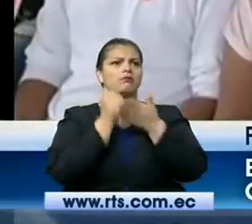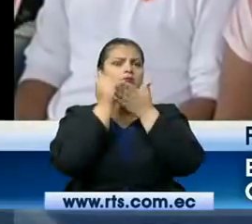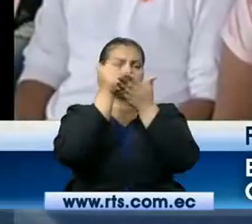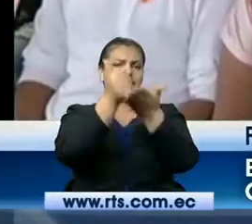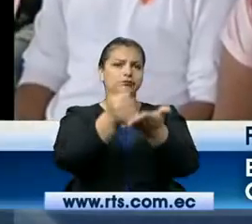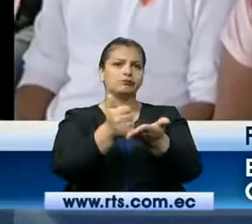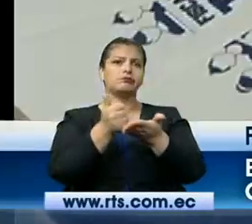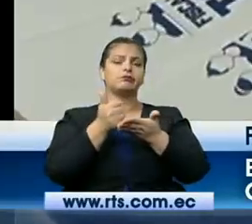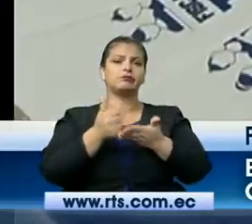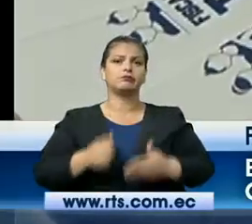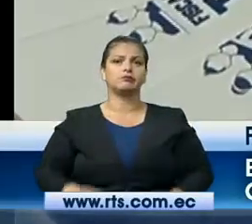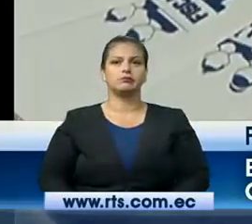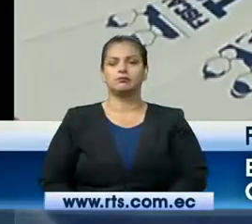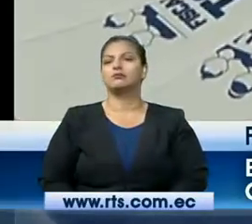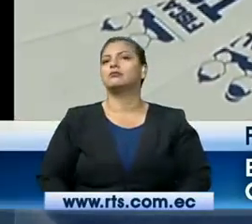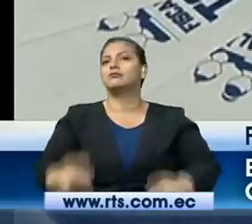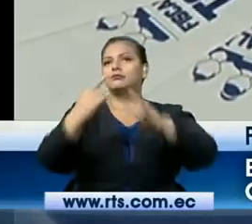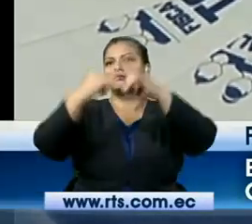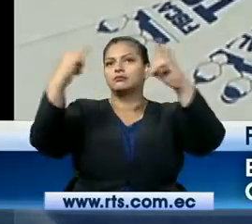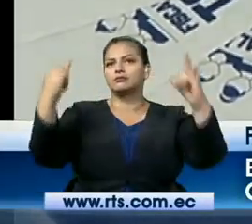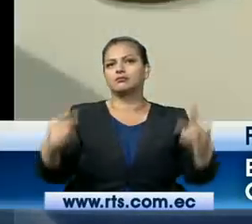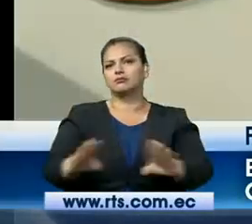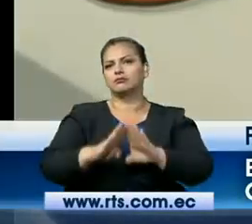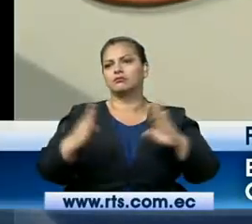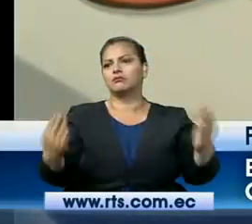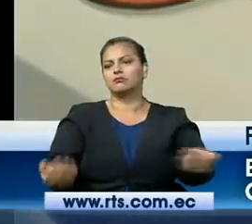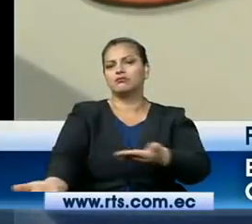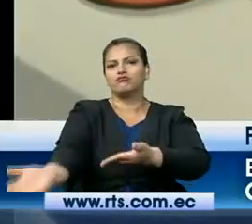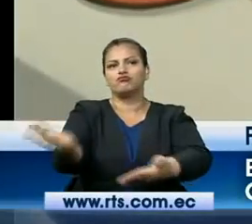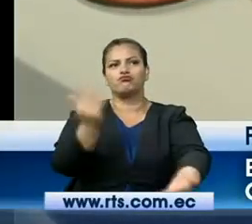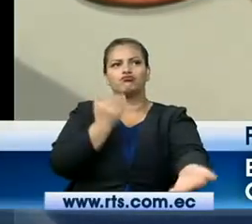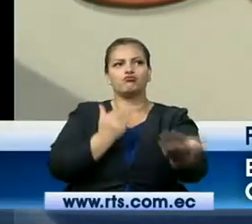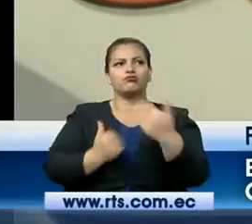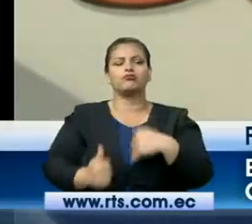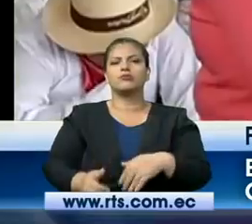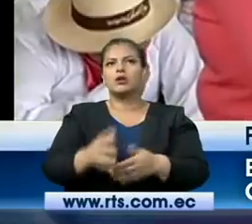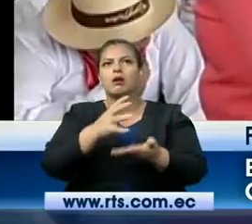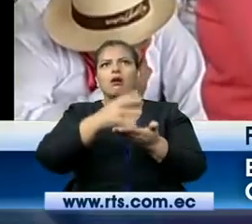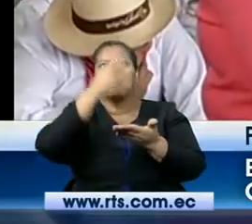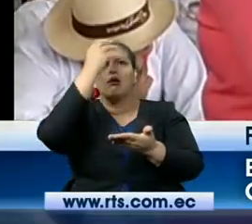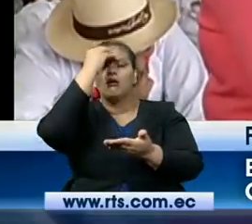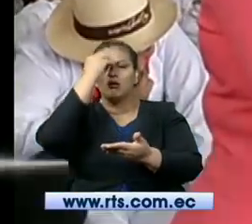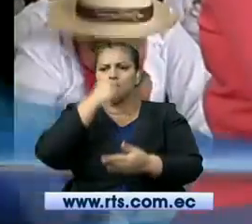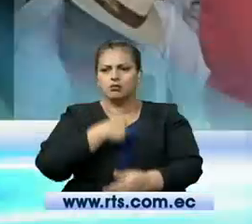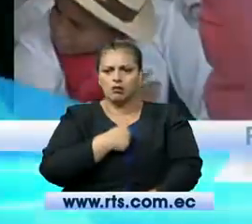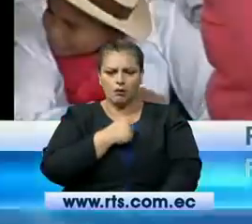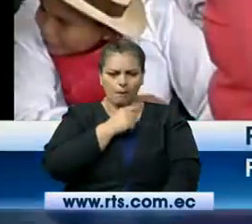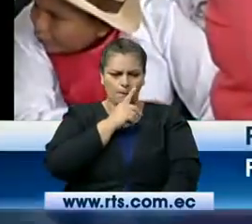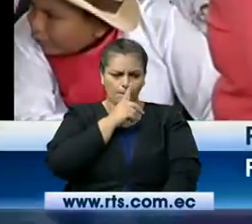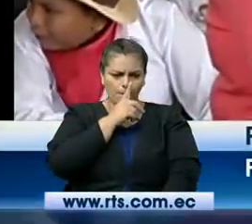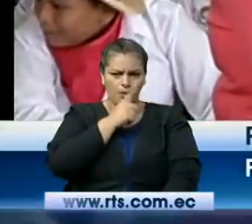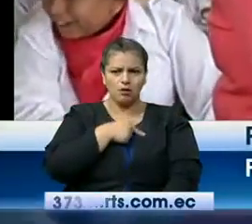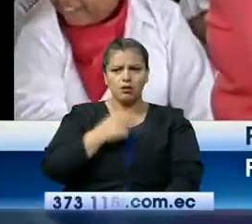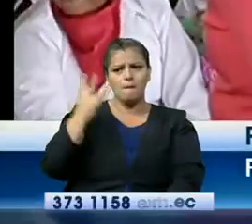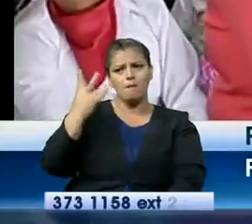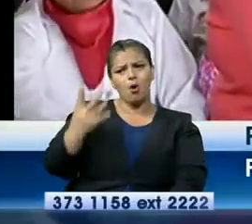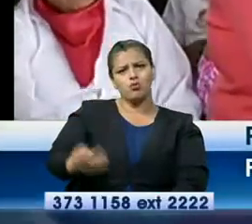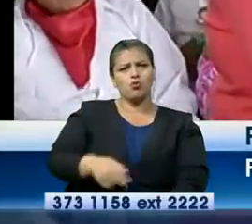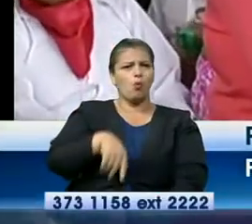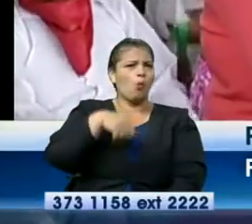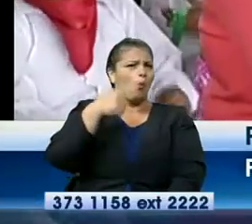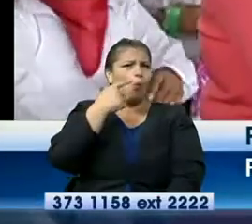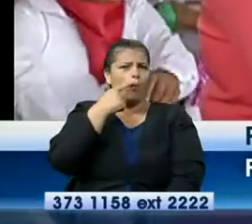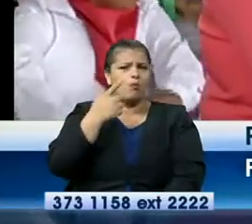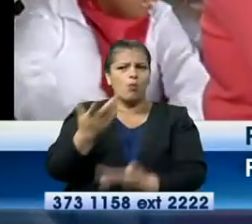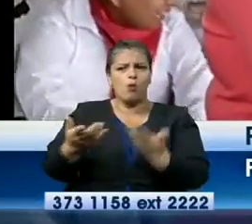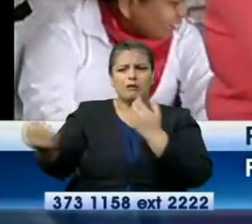de la ciudadanía conocer el procedimiento y matar el silencio no podemos callar no podemos seguir viviendo a